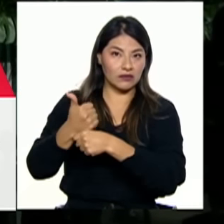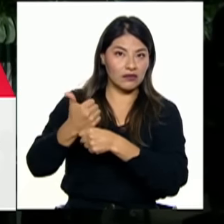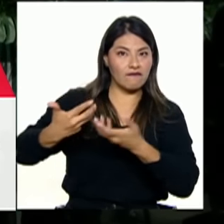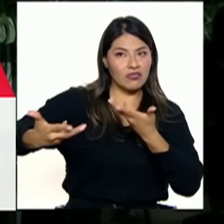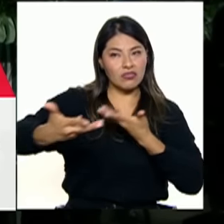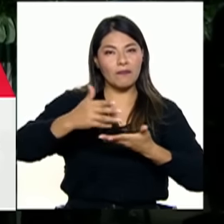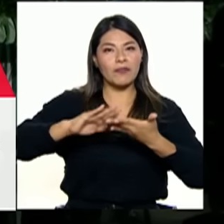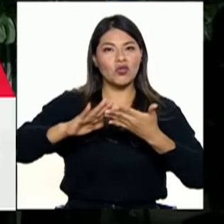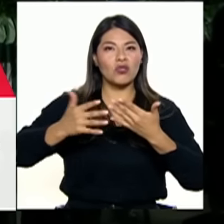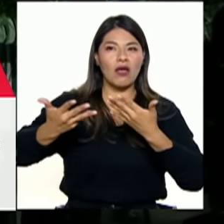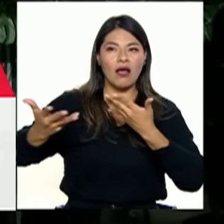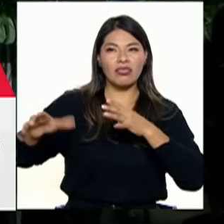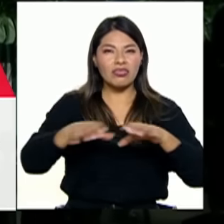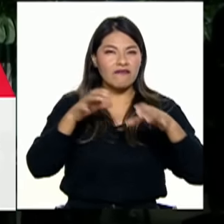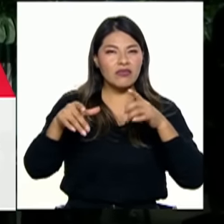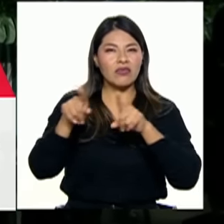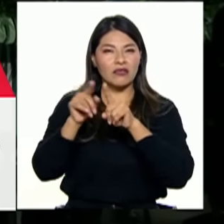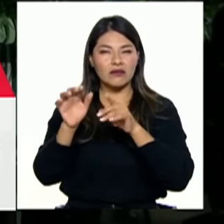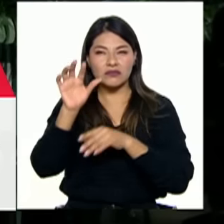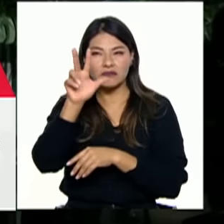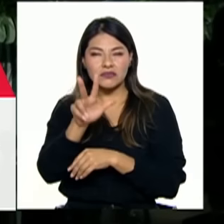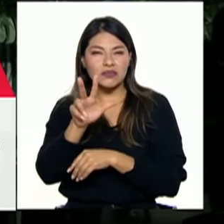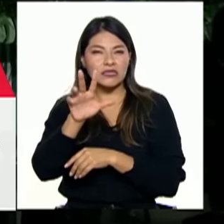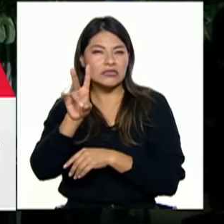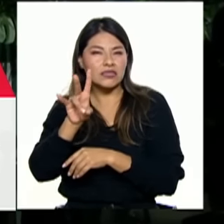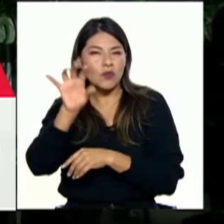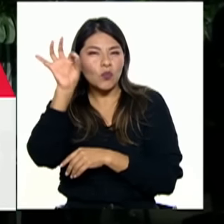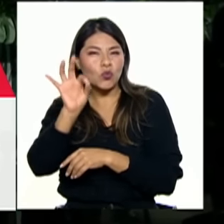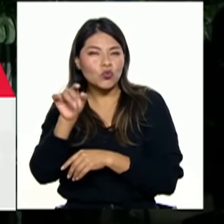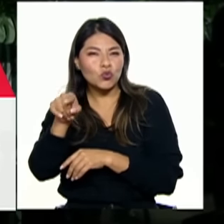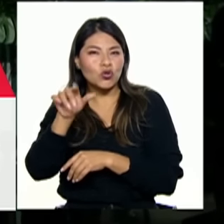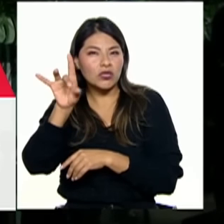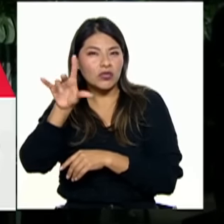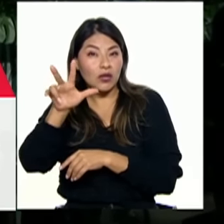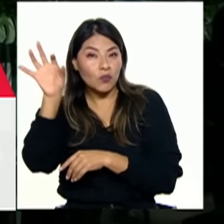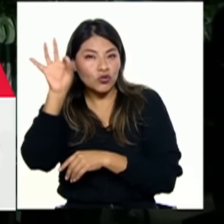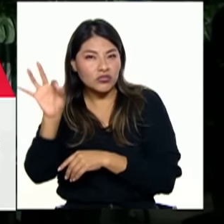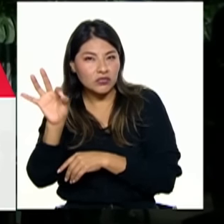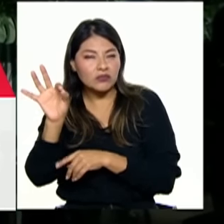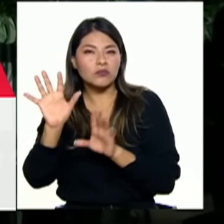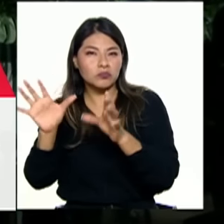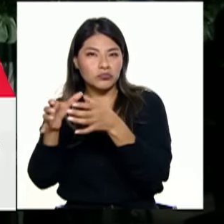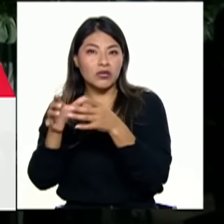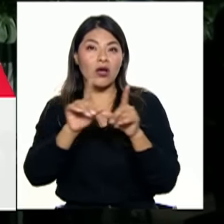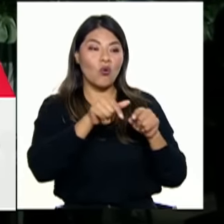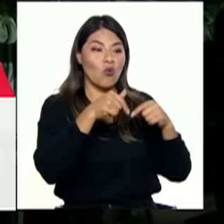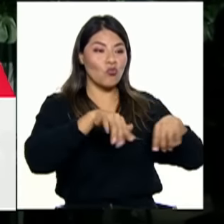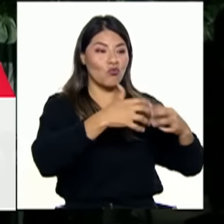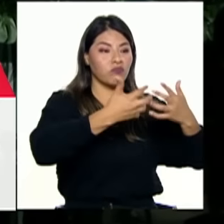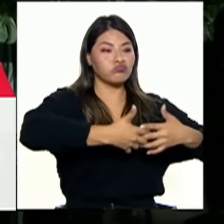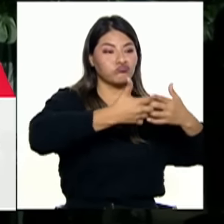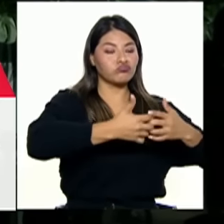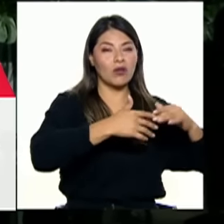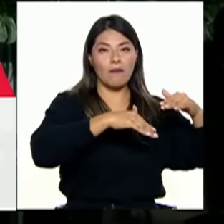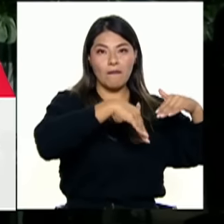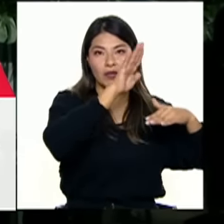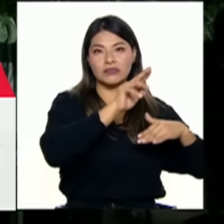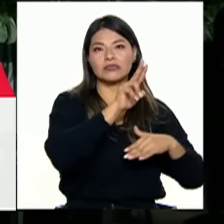del 27.3%, en el caso de la industria, este porcentaje asciende